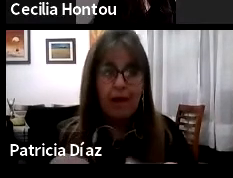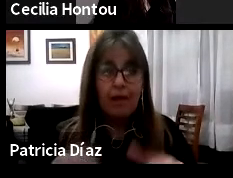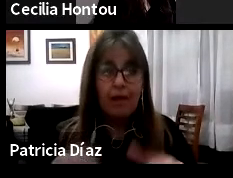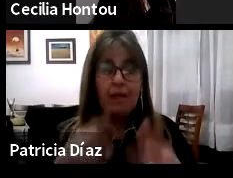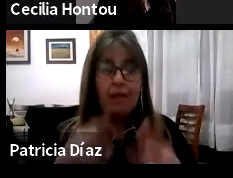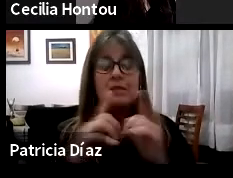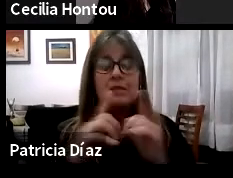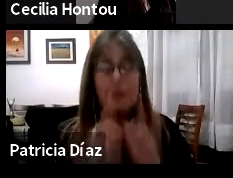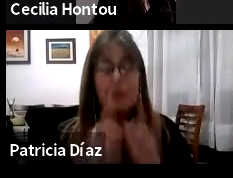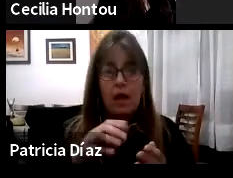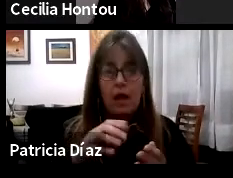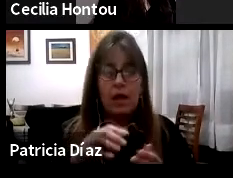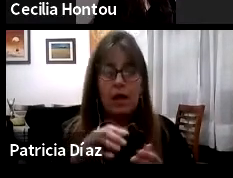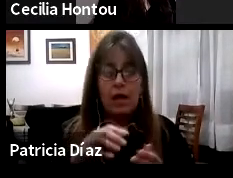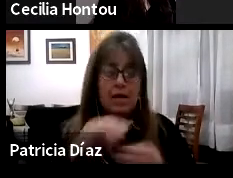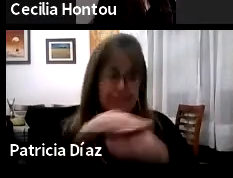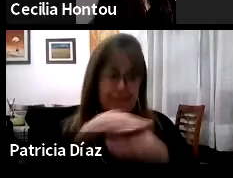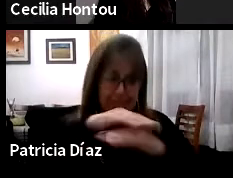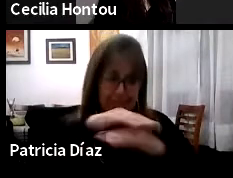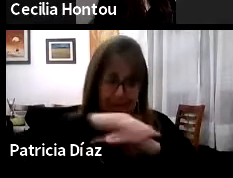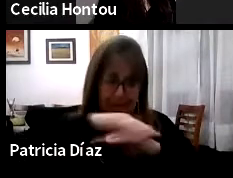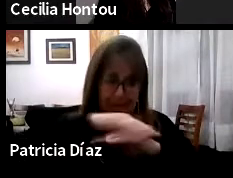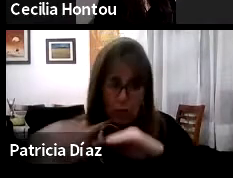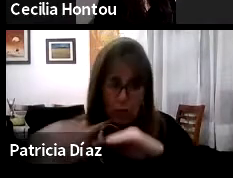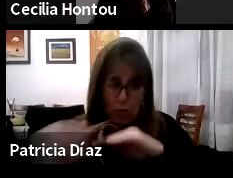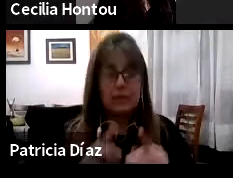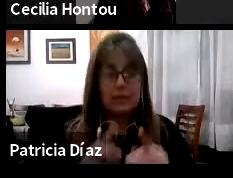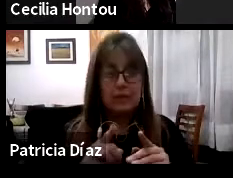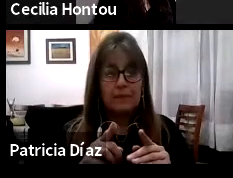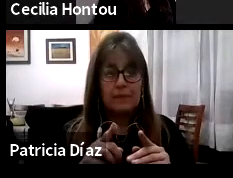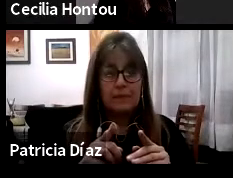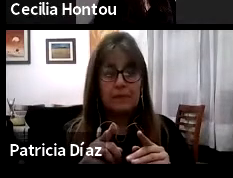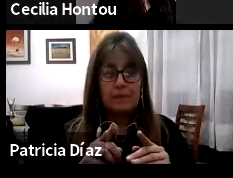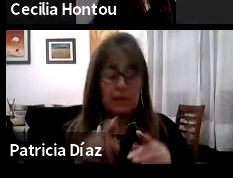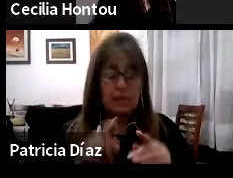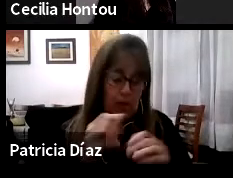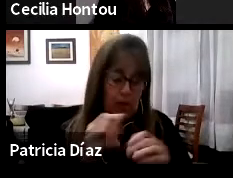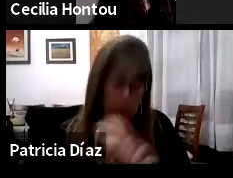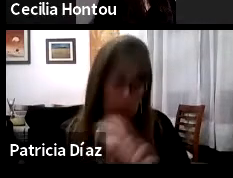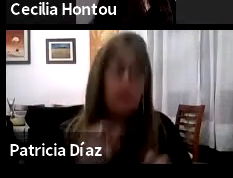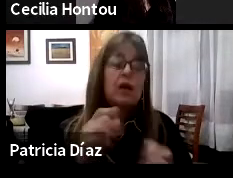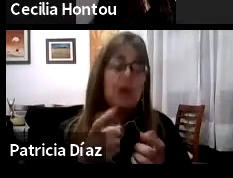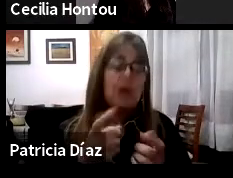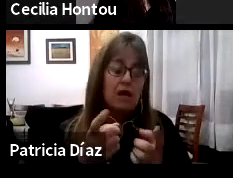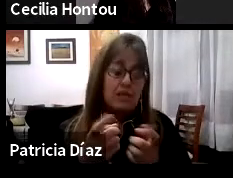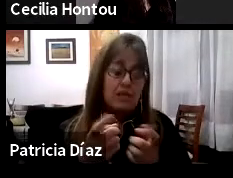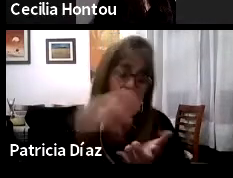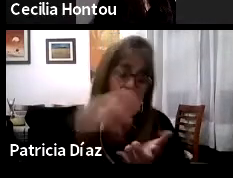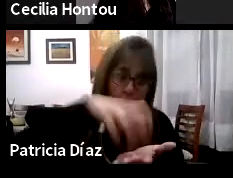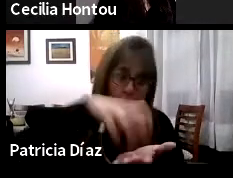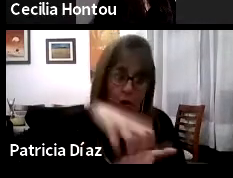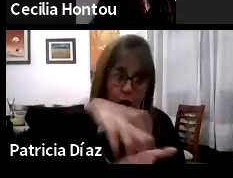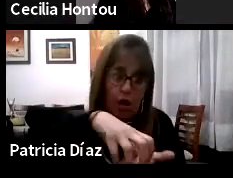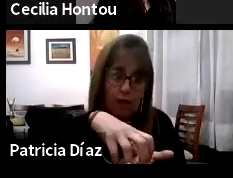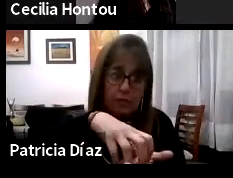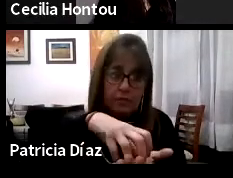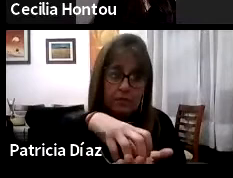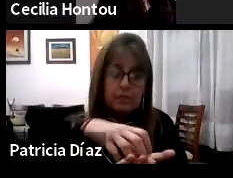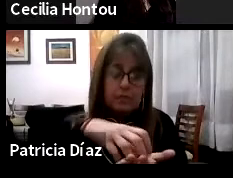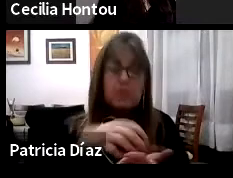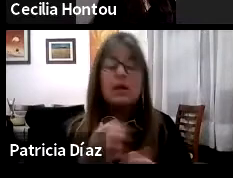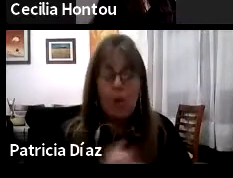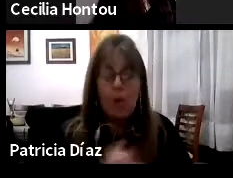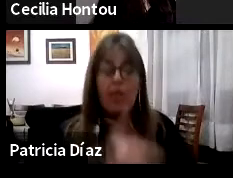en Ciudad de la Costa y Costa de Oro, pero en realidad... esto tiene que ser local, ¿no? Esto tiene que ser de acceso